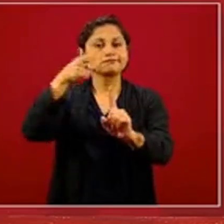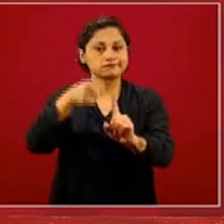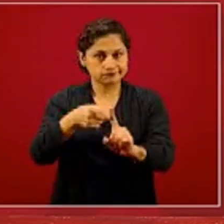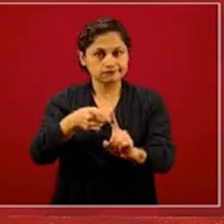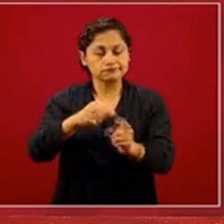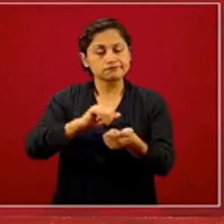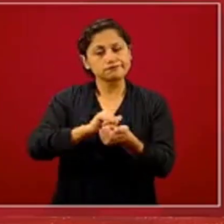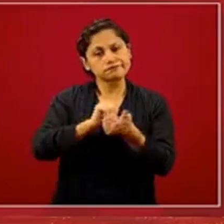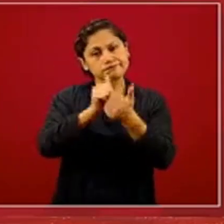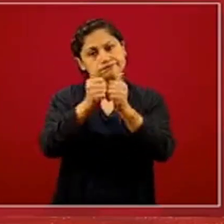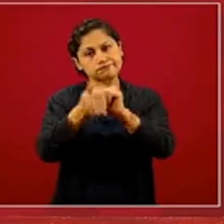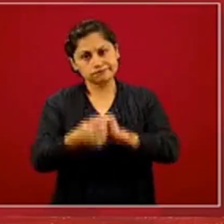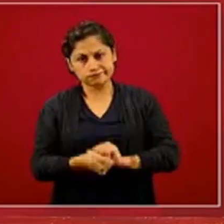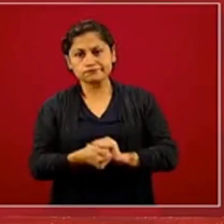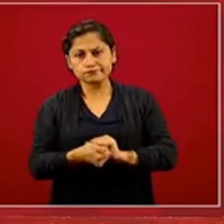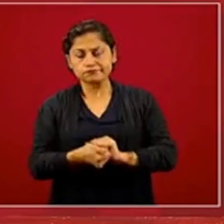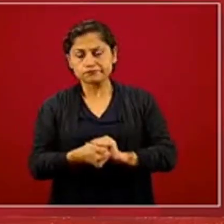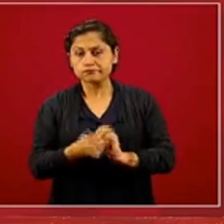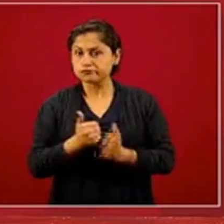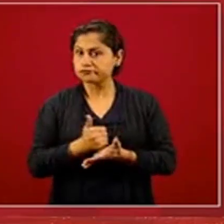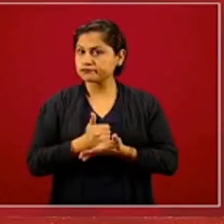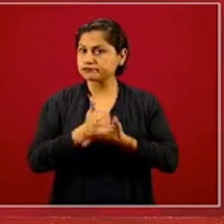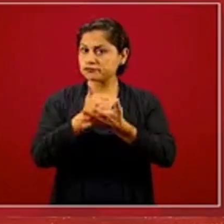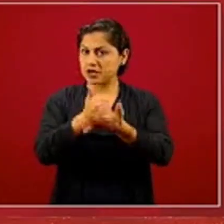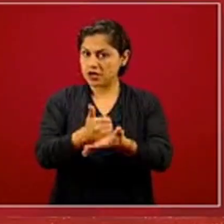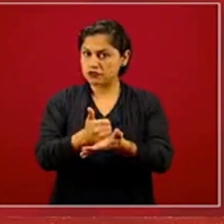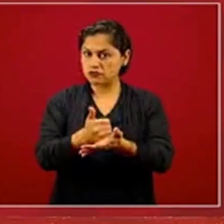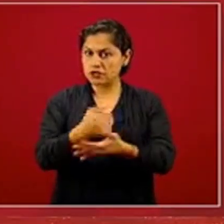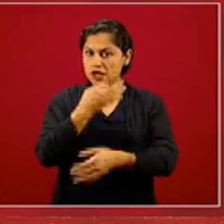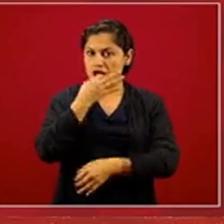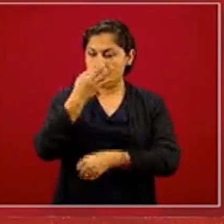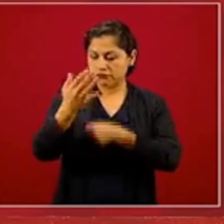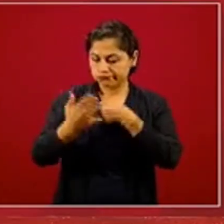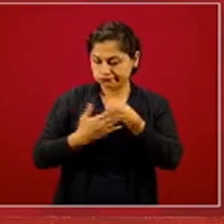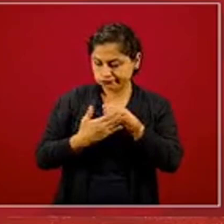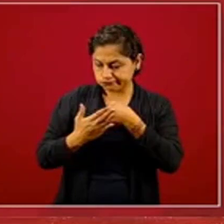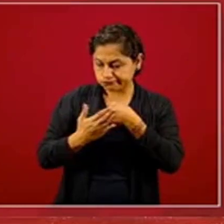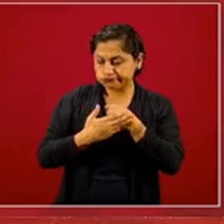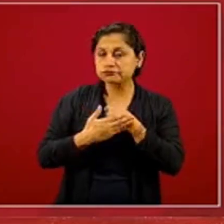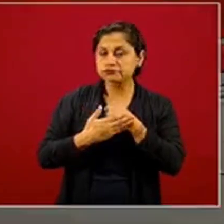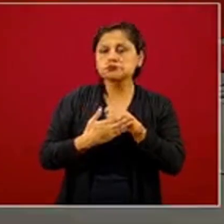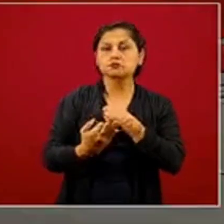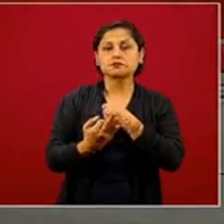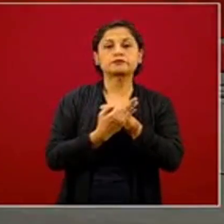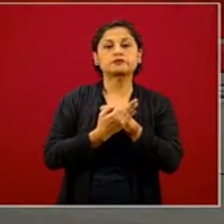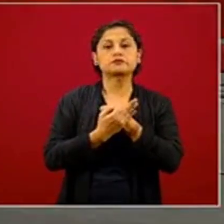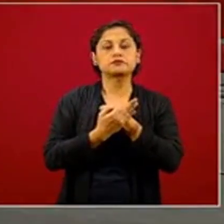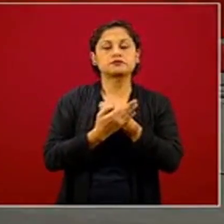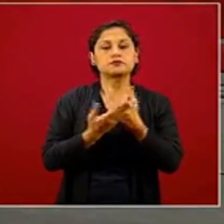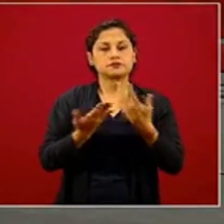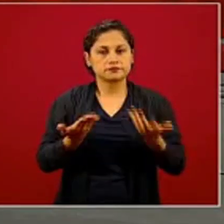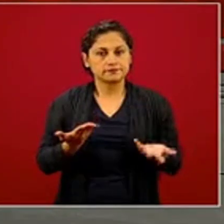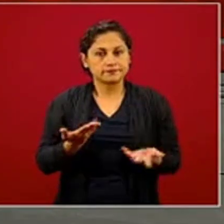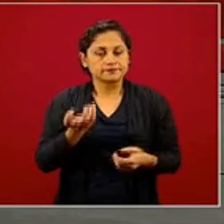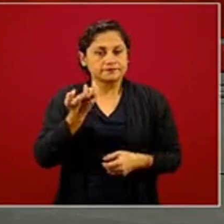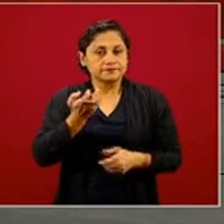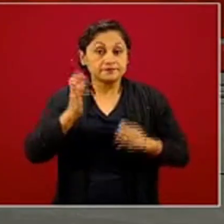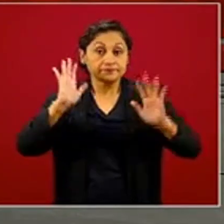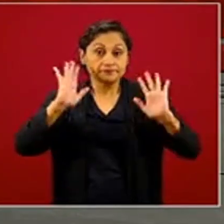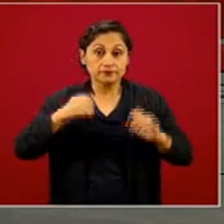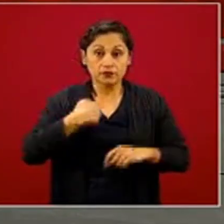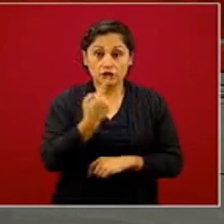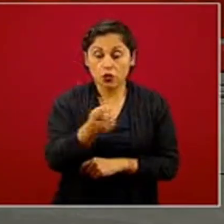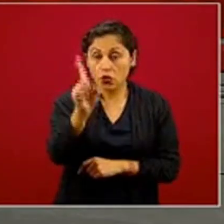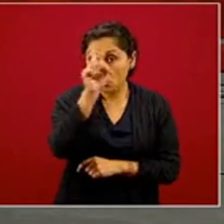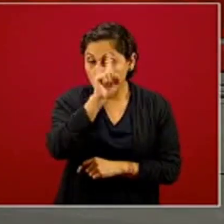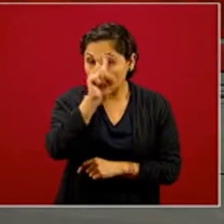puede convertir en una útil señal de alerta que nos proteja. Entonces yo lo que recomiendo ampliamente